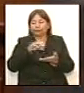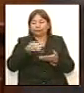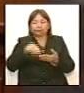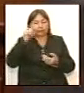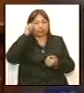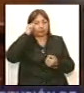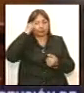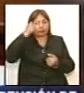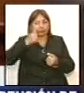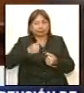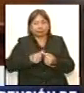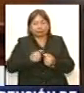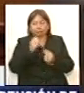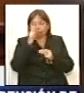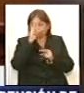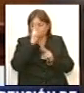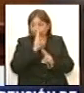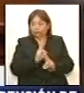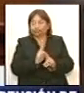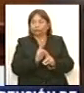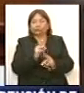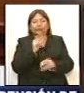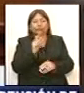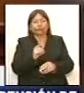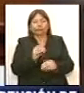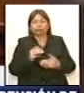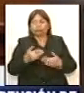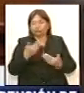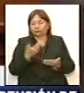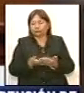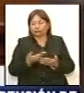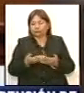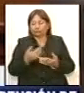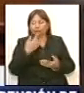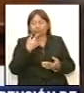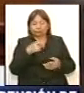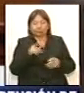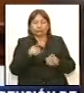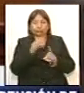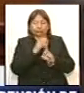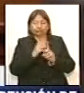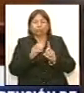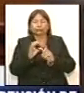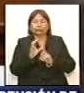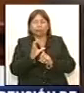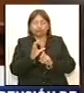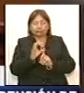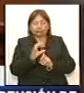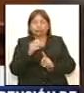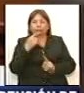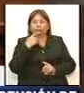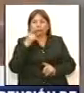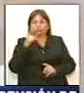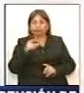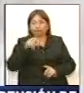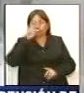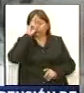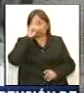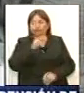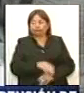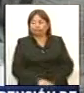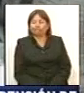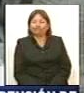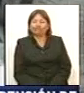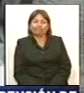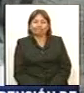recuerda y los honra. Esto, colegas, también es cultura y esto también es patria. Es